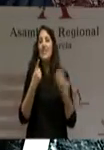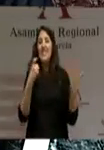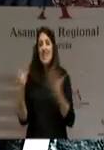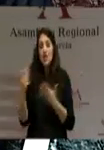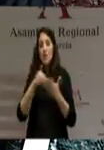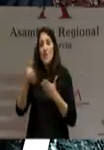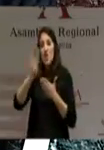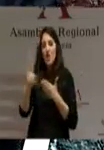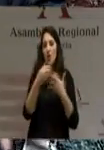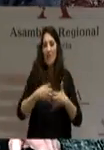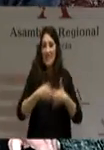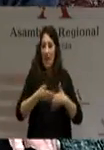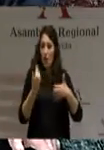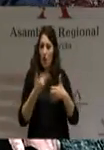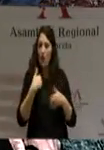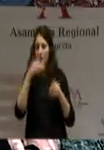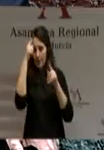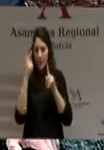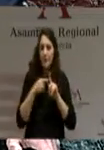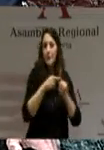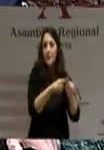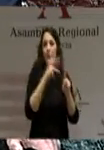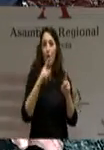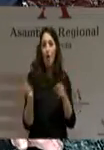una desaladora pensada para la especulación en los campos de golf?